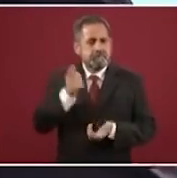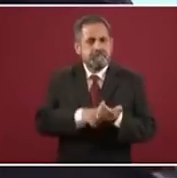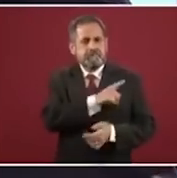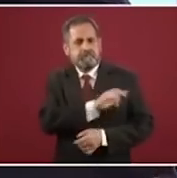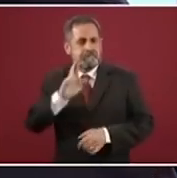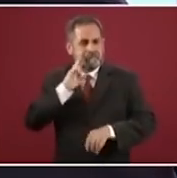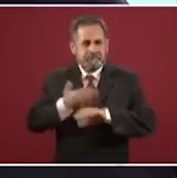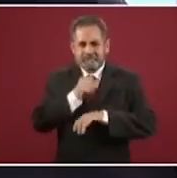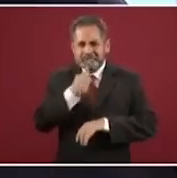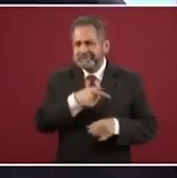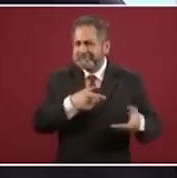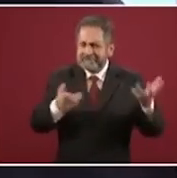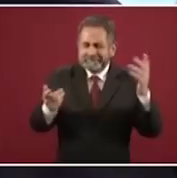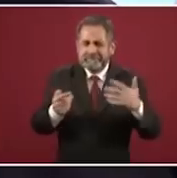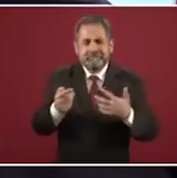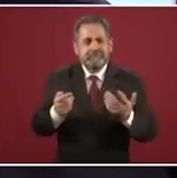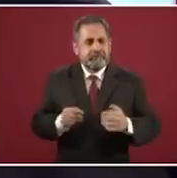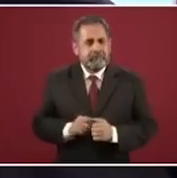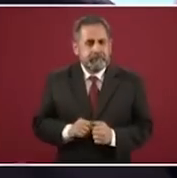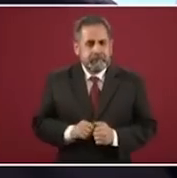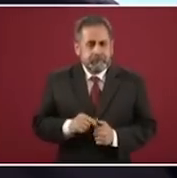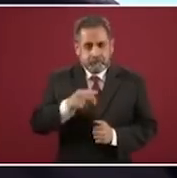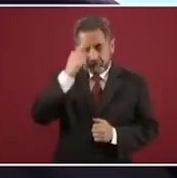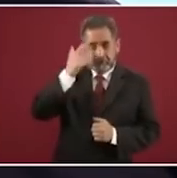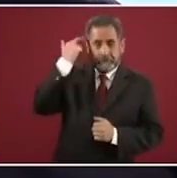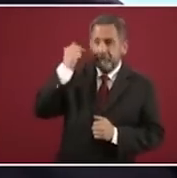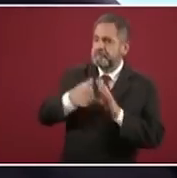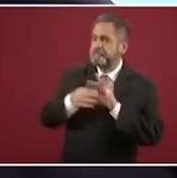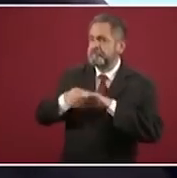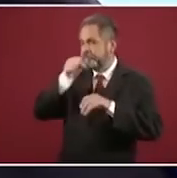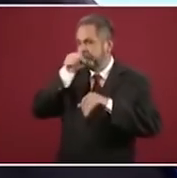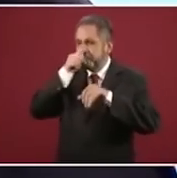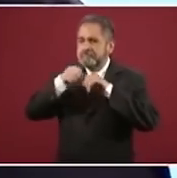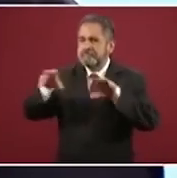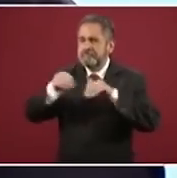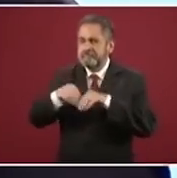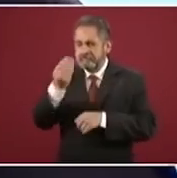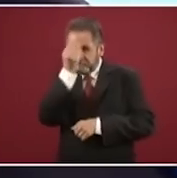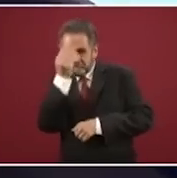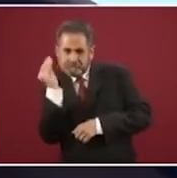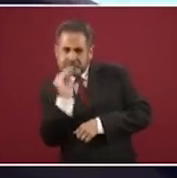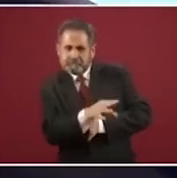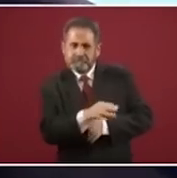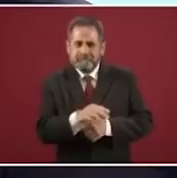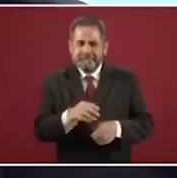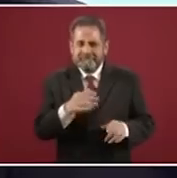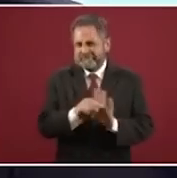irresponsables. Entonces, esa campaña de mala fe tendenciosa.